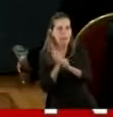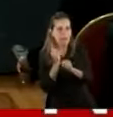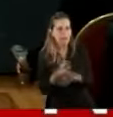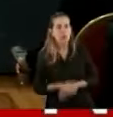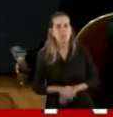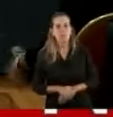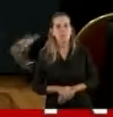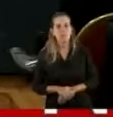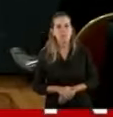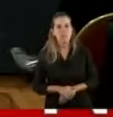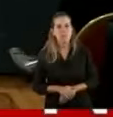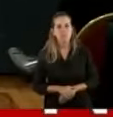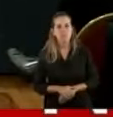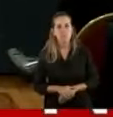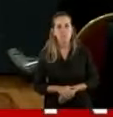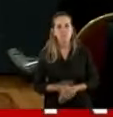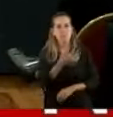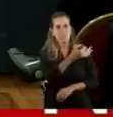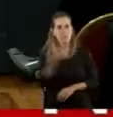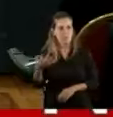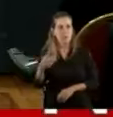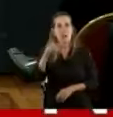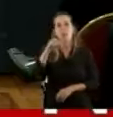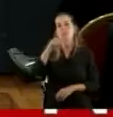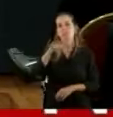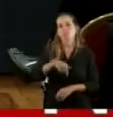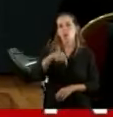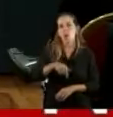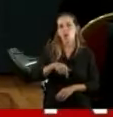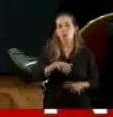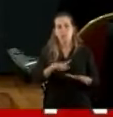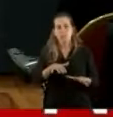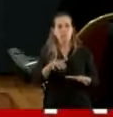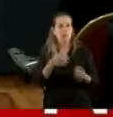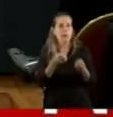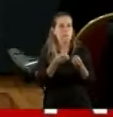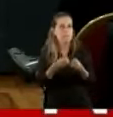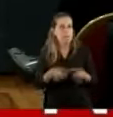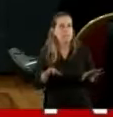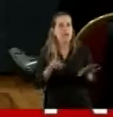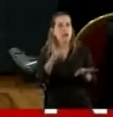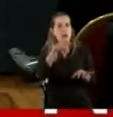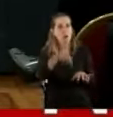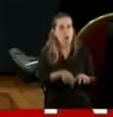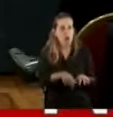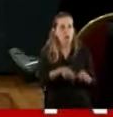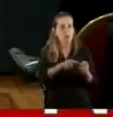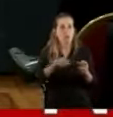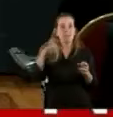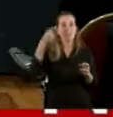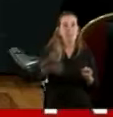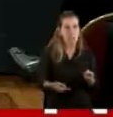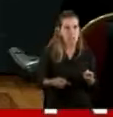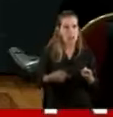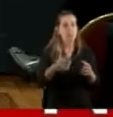que están llegando entre esta, ya comenzarán entre hoy y